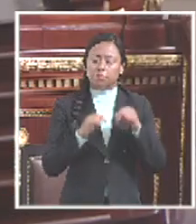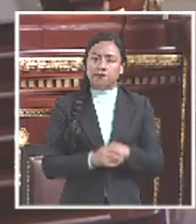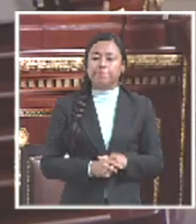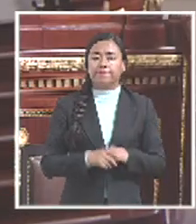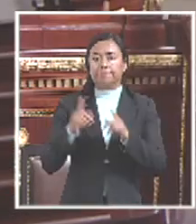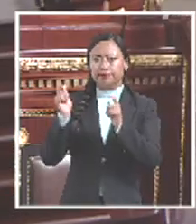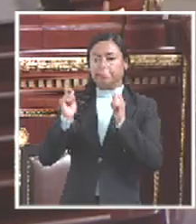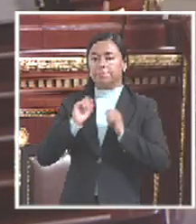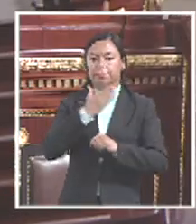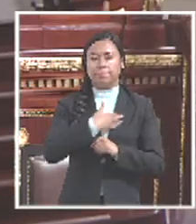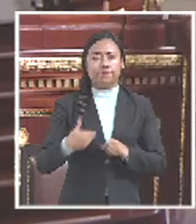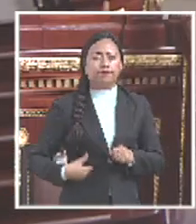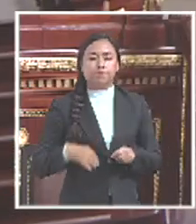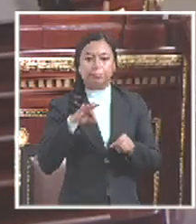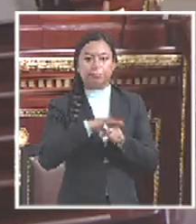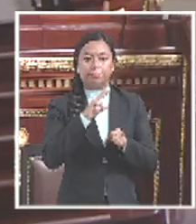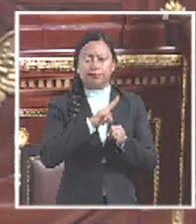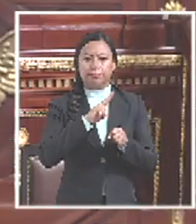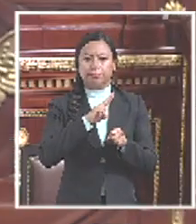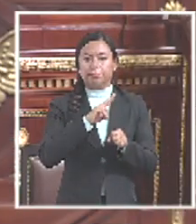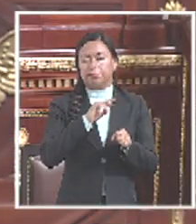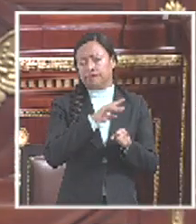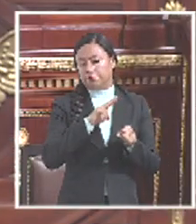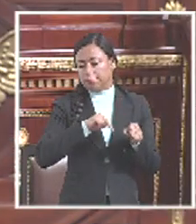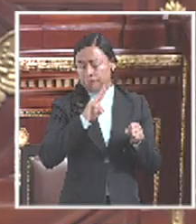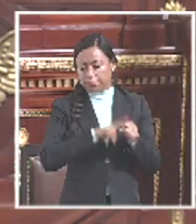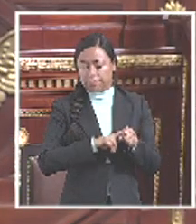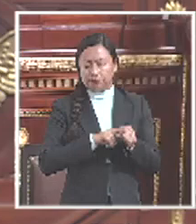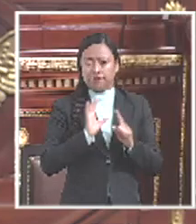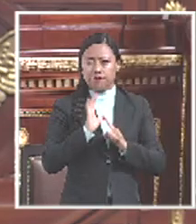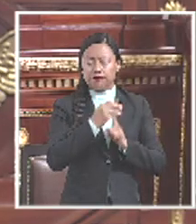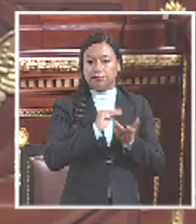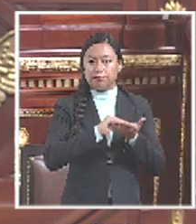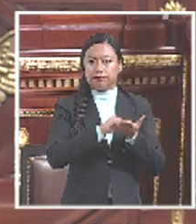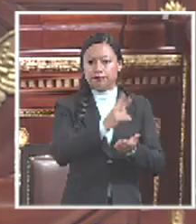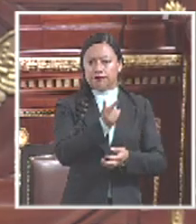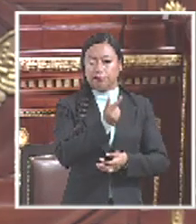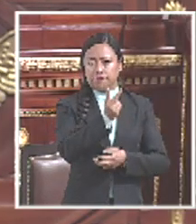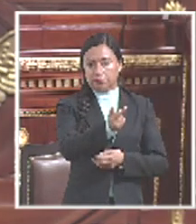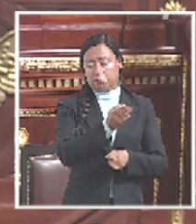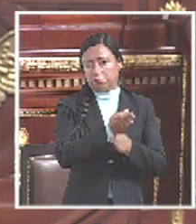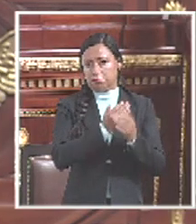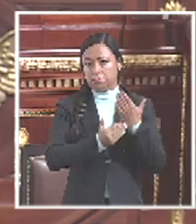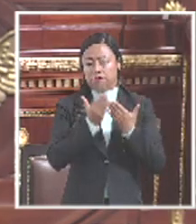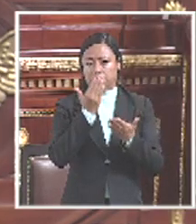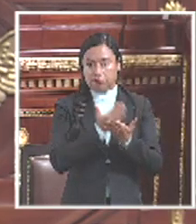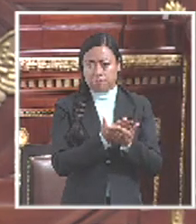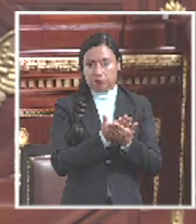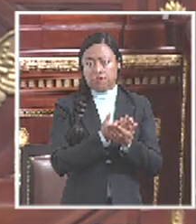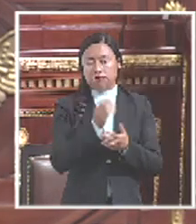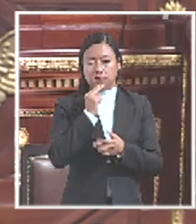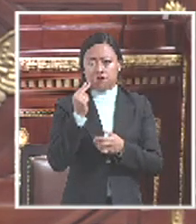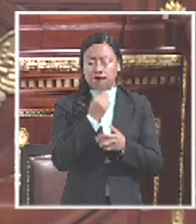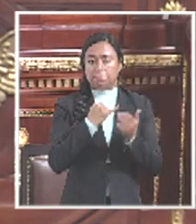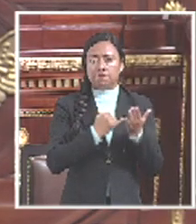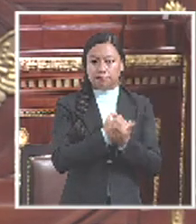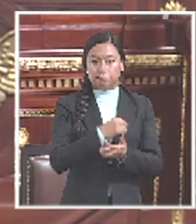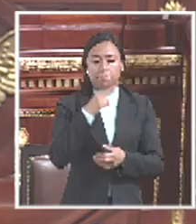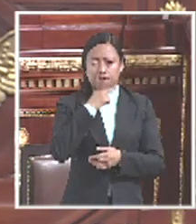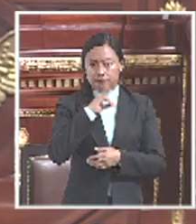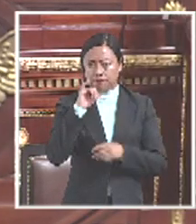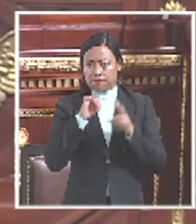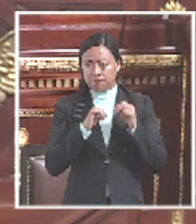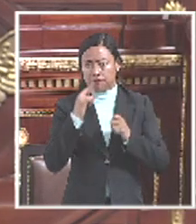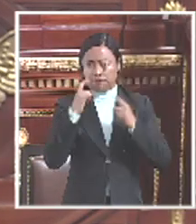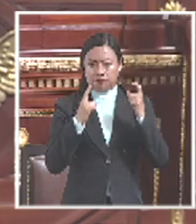Por instrucciones de la Presidencia, en votación económica se consulta a la Comisión Permanente si la propuesta de referencia se considera de urgente y obvia